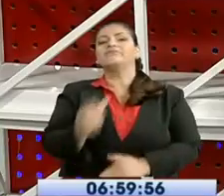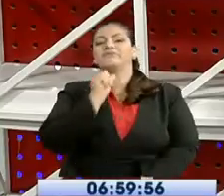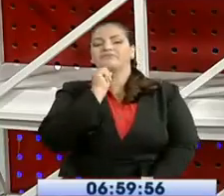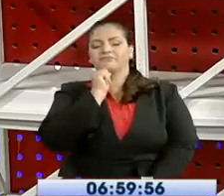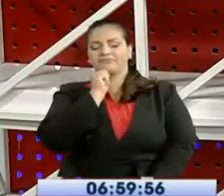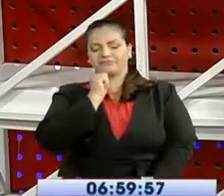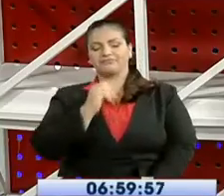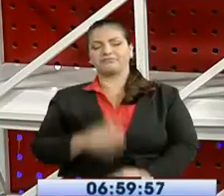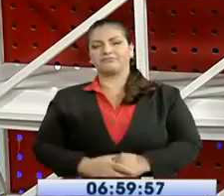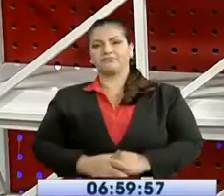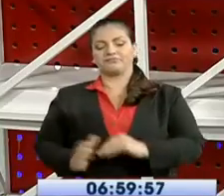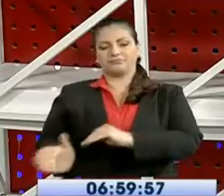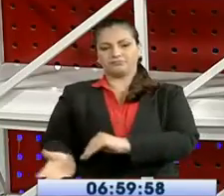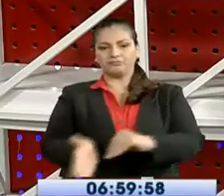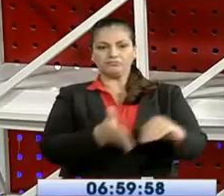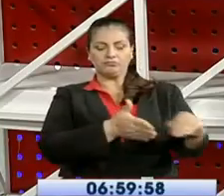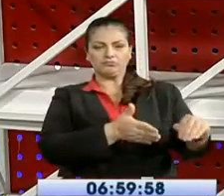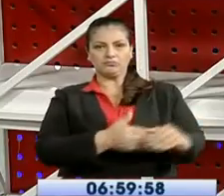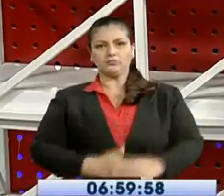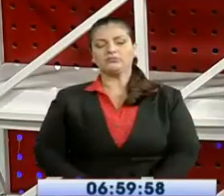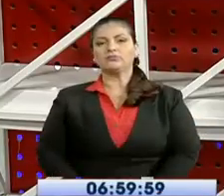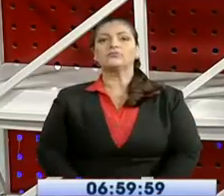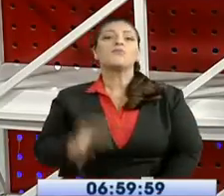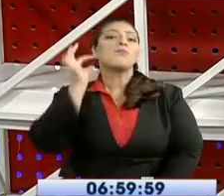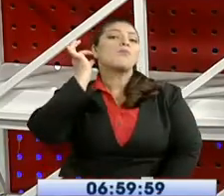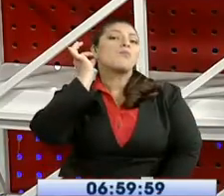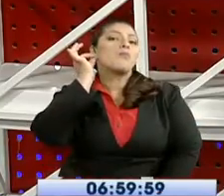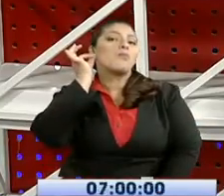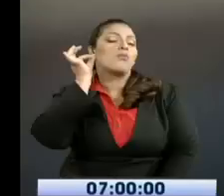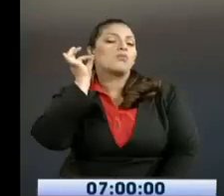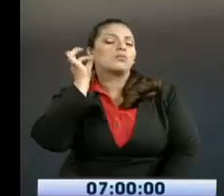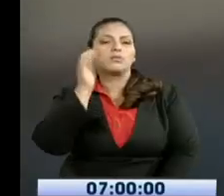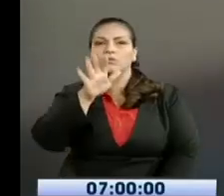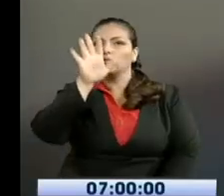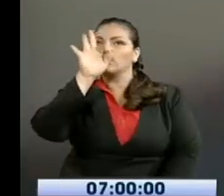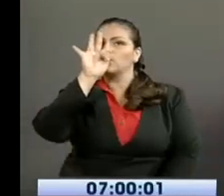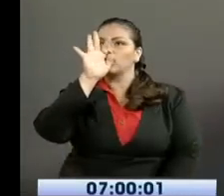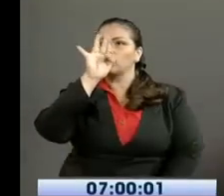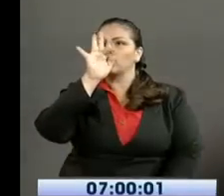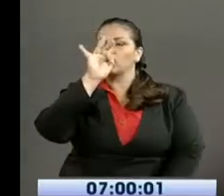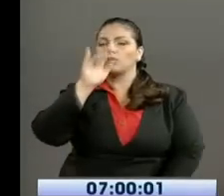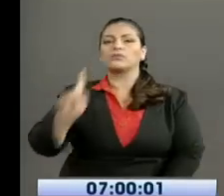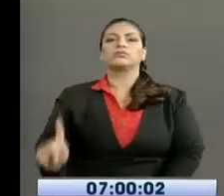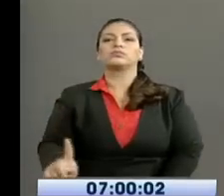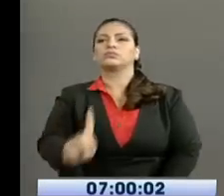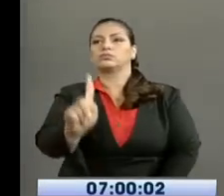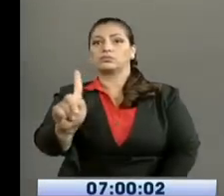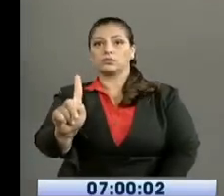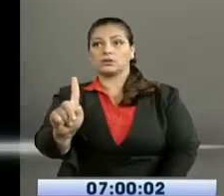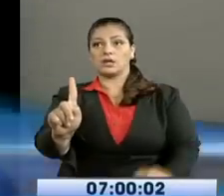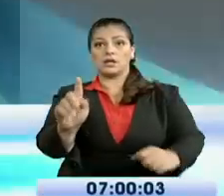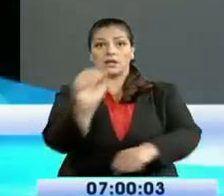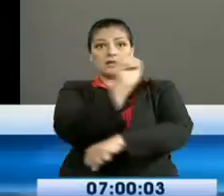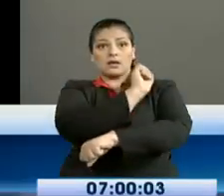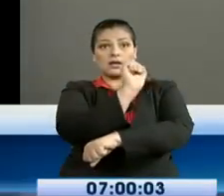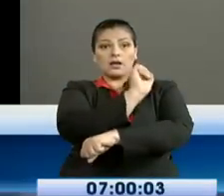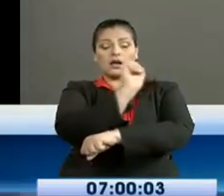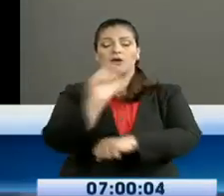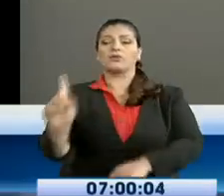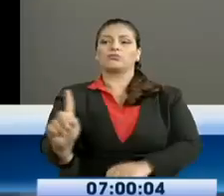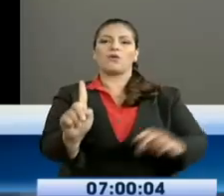Un agente de la ATM sufrió lesiones cuando un chofer intentó